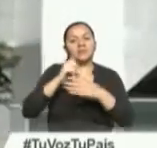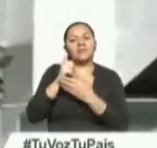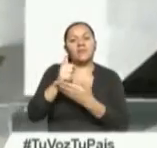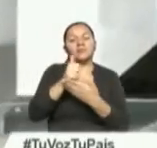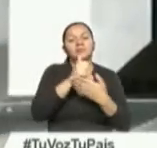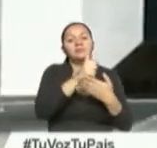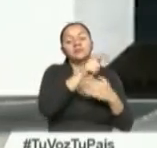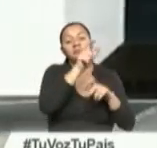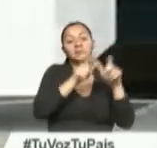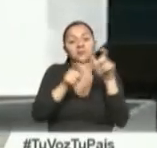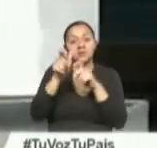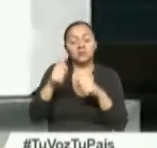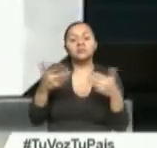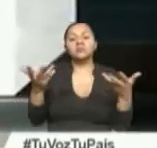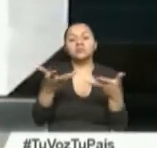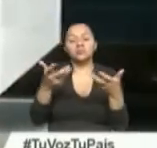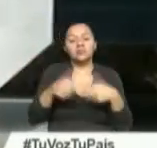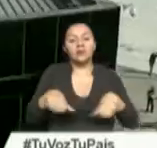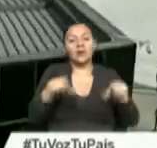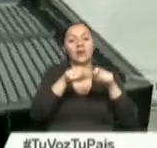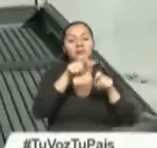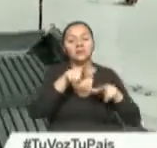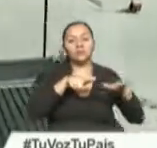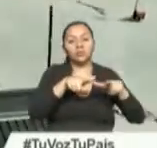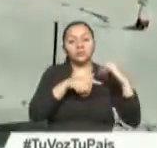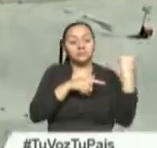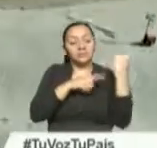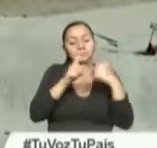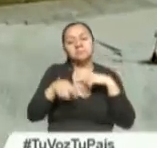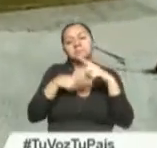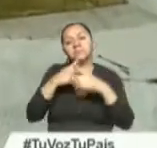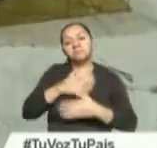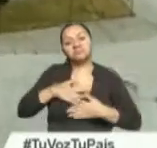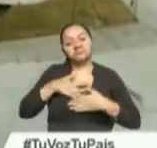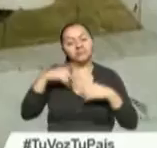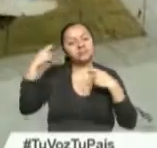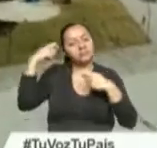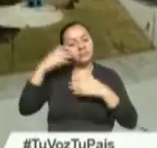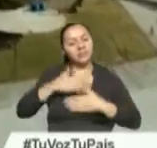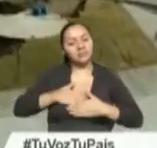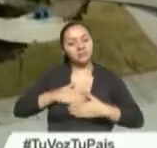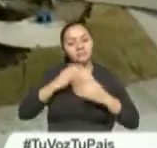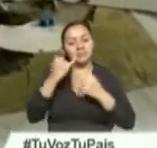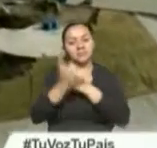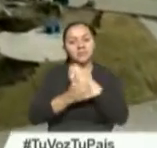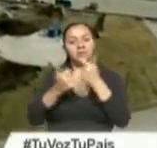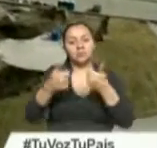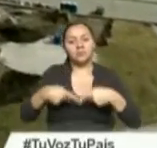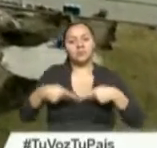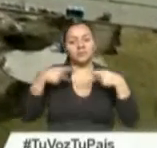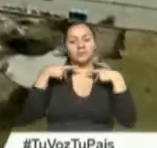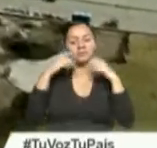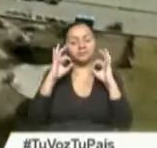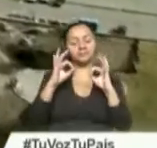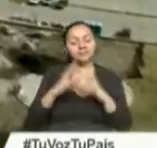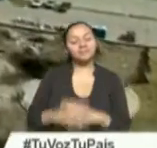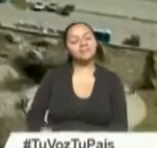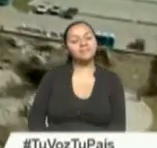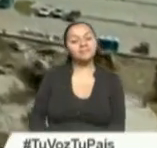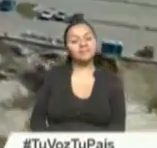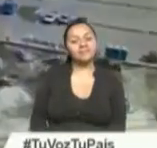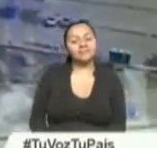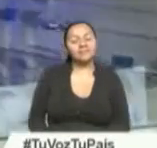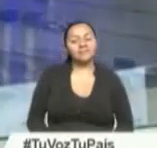a la ciudadanía con áreas verdes y recreativas de calidad, necesarias para consolidar un país del buen vivir. Caterine Morejón,